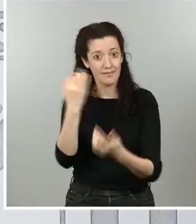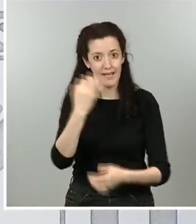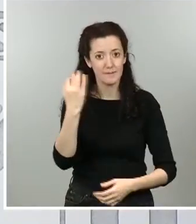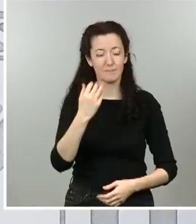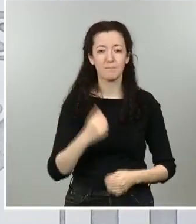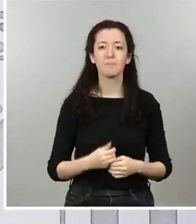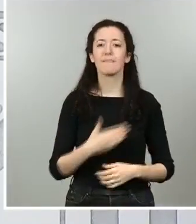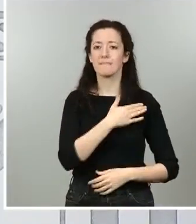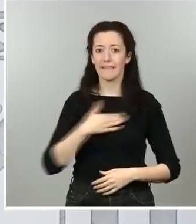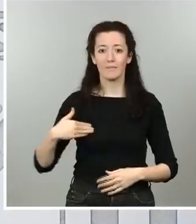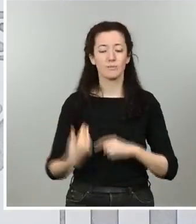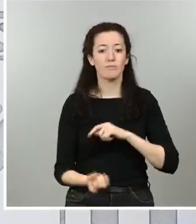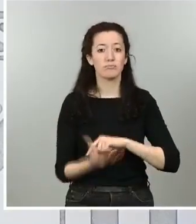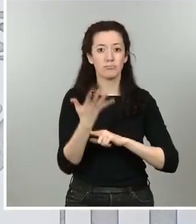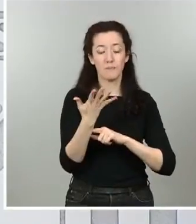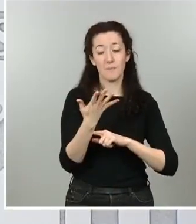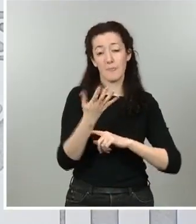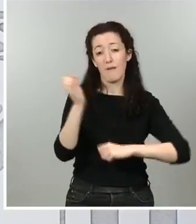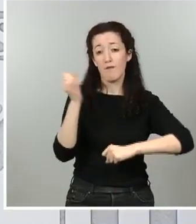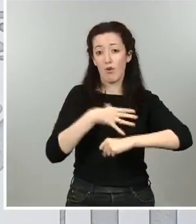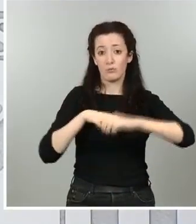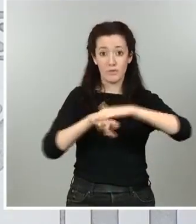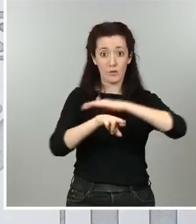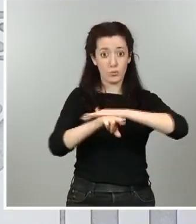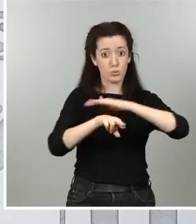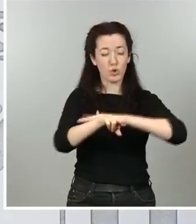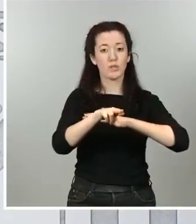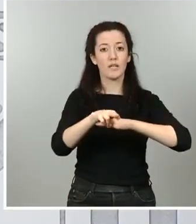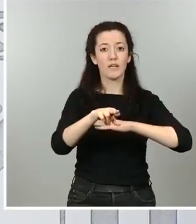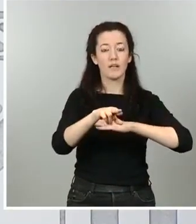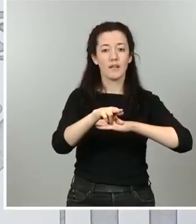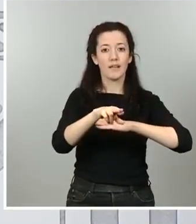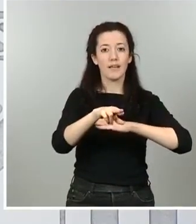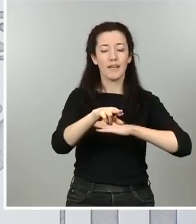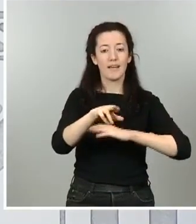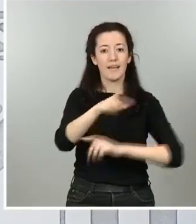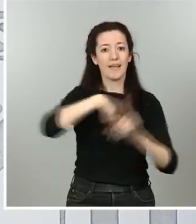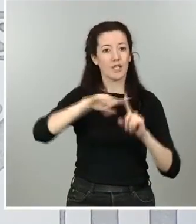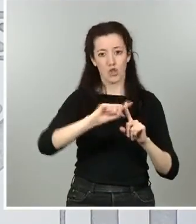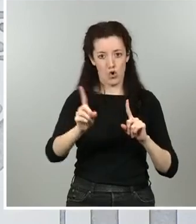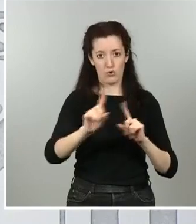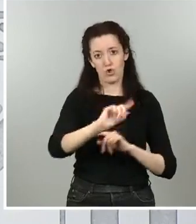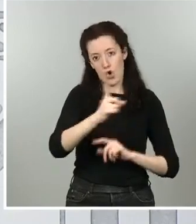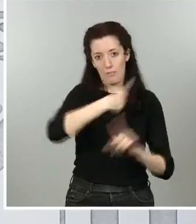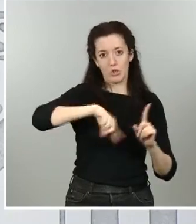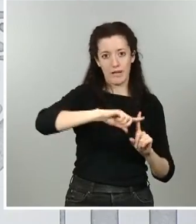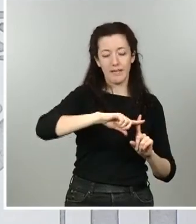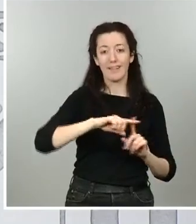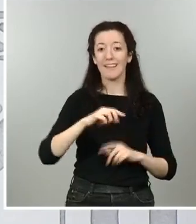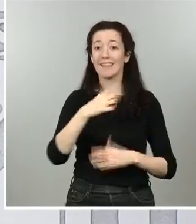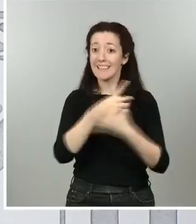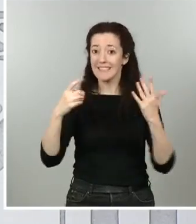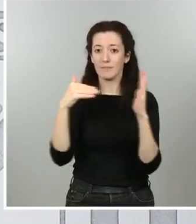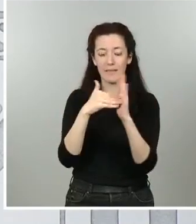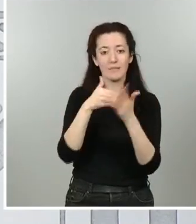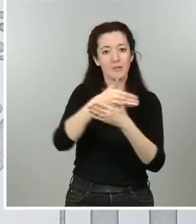fondo de recursos no reembolsable y dotado con 16.000 millones de euros.